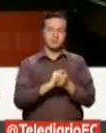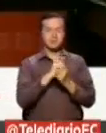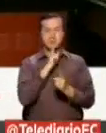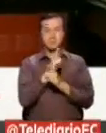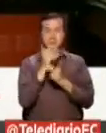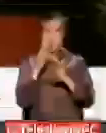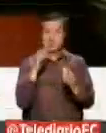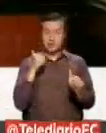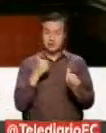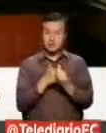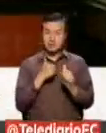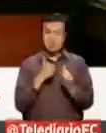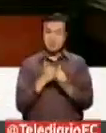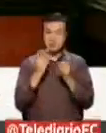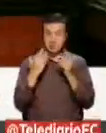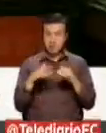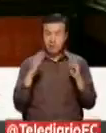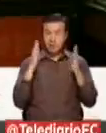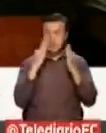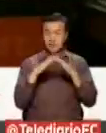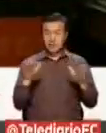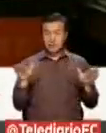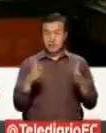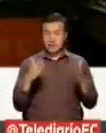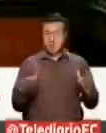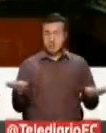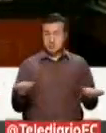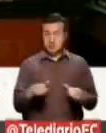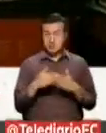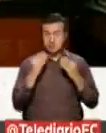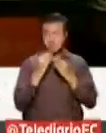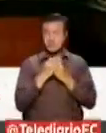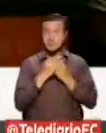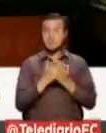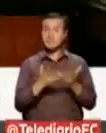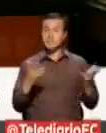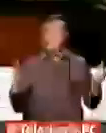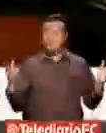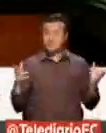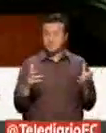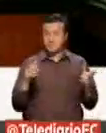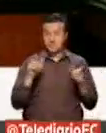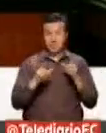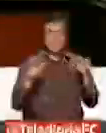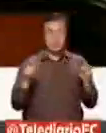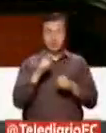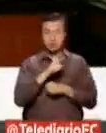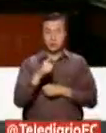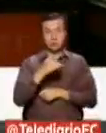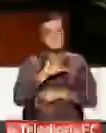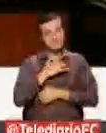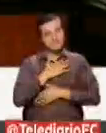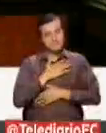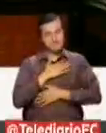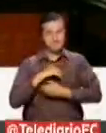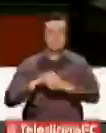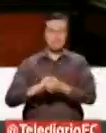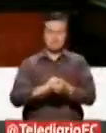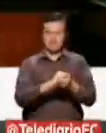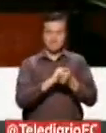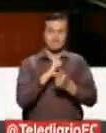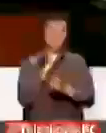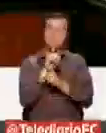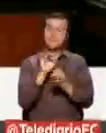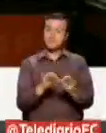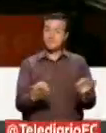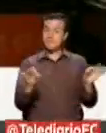de que estamos a las puertas de esta temporada navideña en la cual las personas se solidarizan, es importante